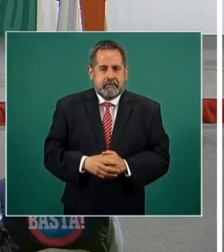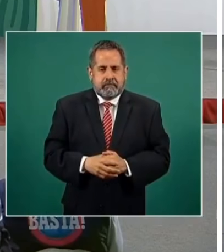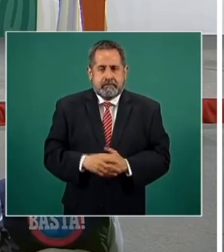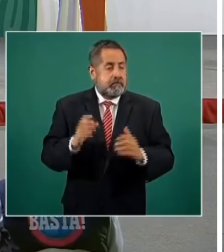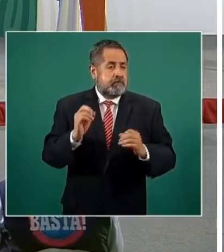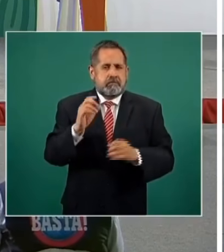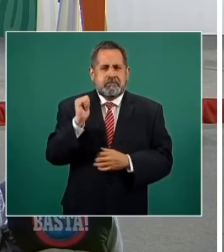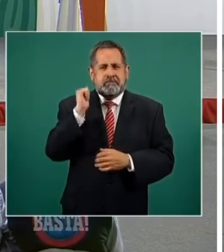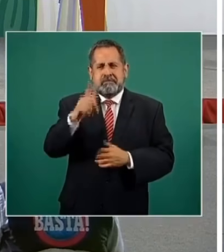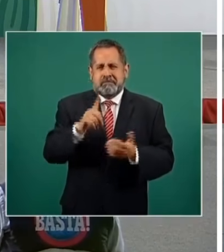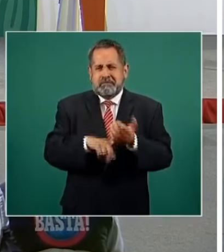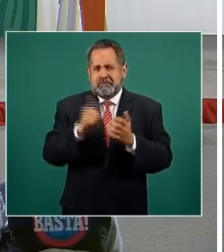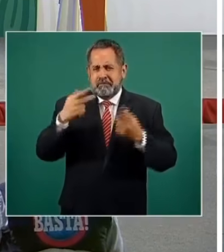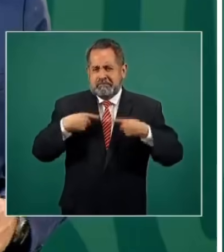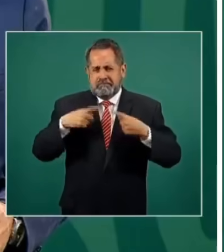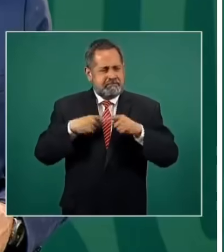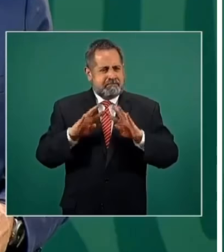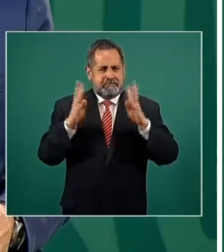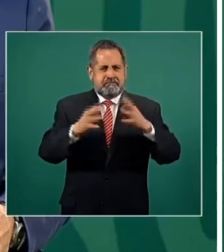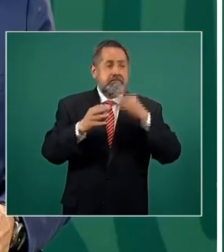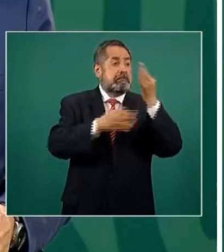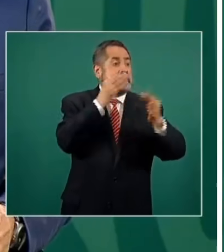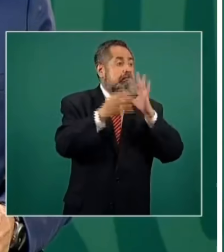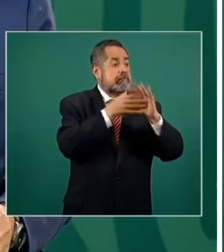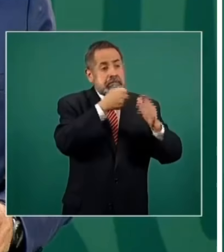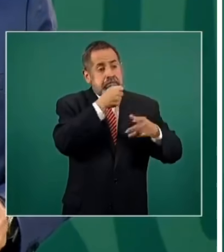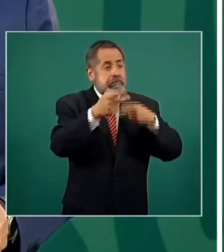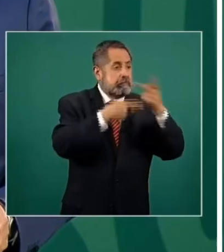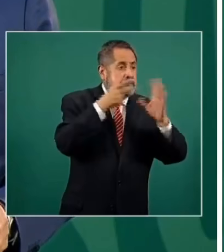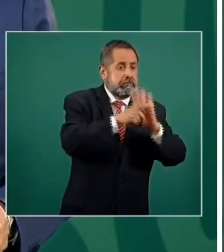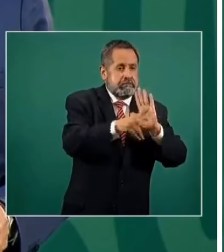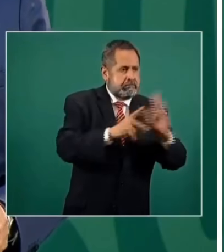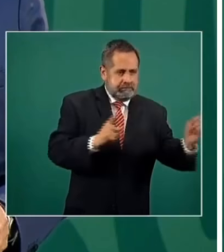O cualquier otro comunicador.